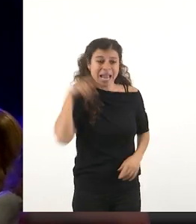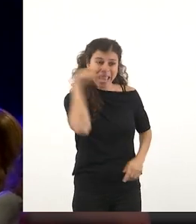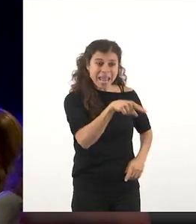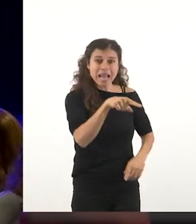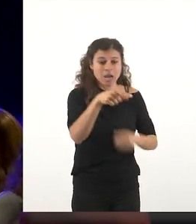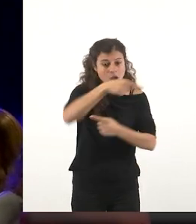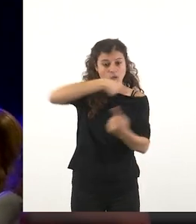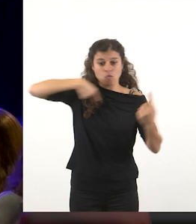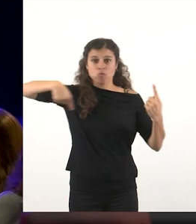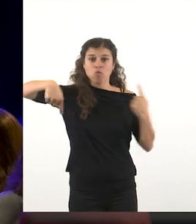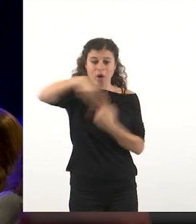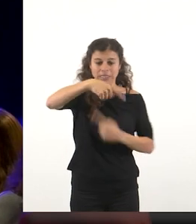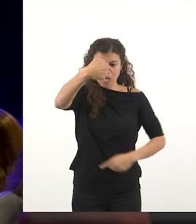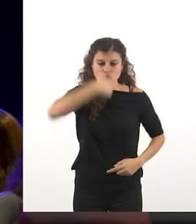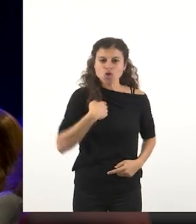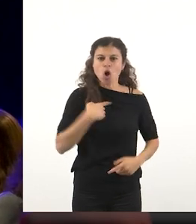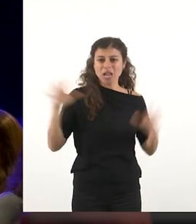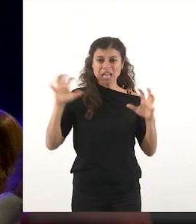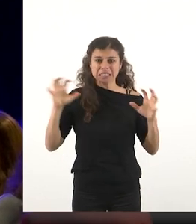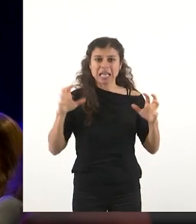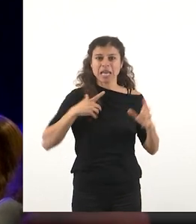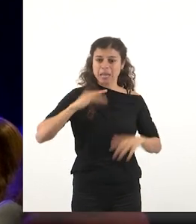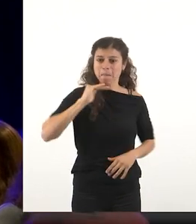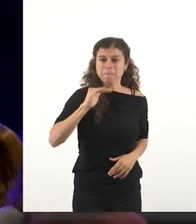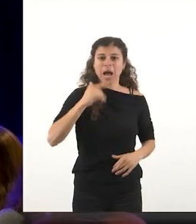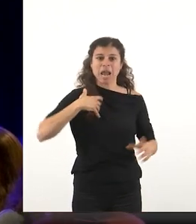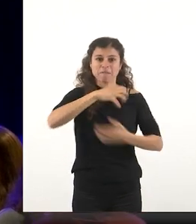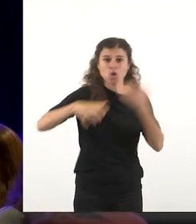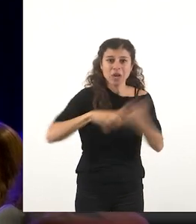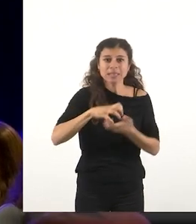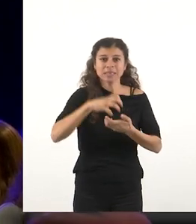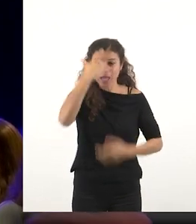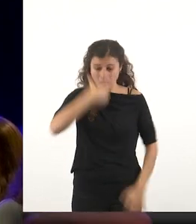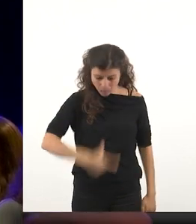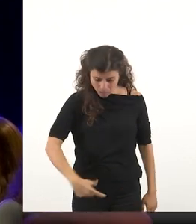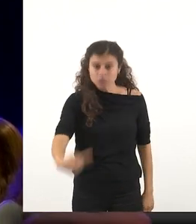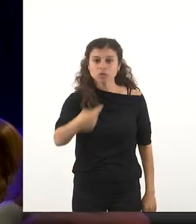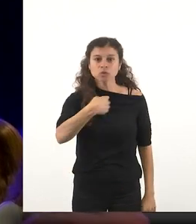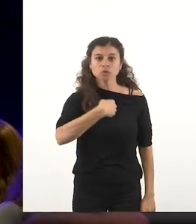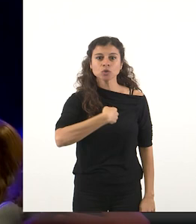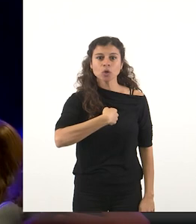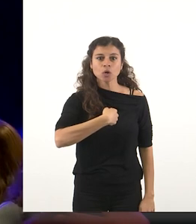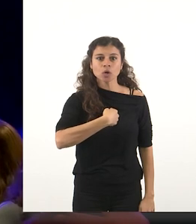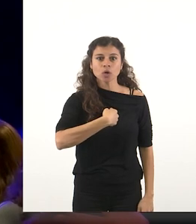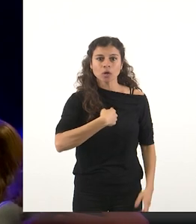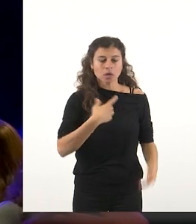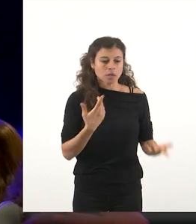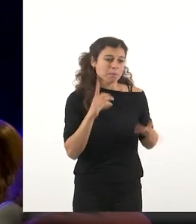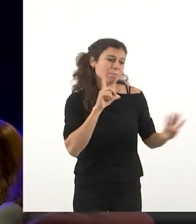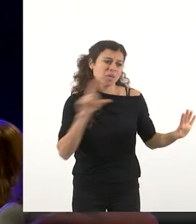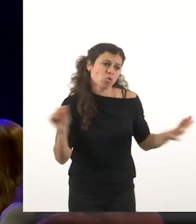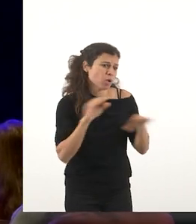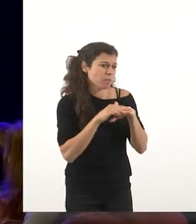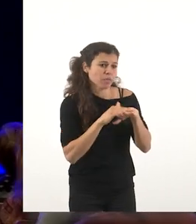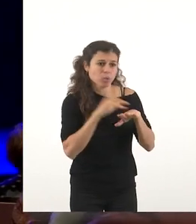para que la loca, la mala, la histérica, la violenta de la relación al final en esta noche soy yo? Me voy, Antonio, perdón. Eso,